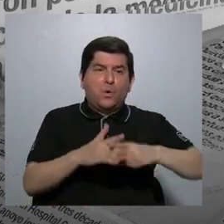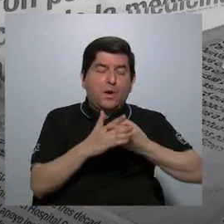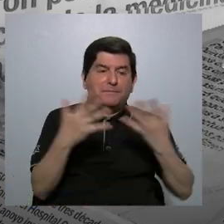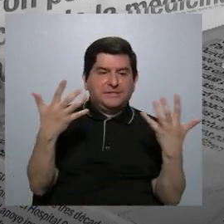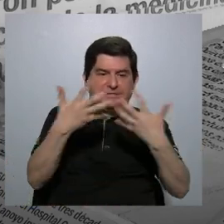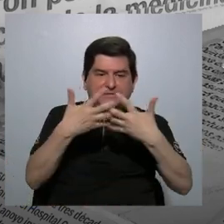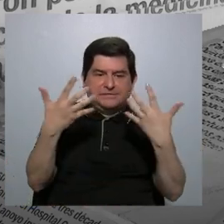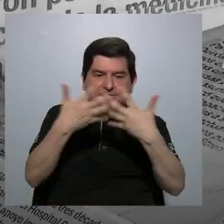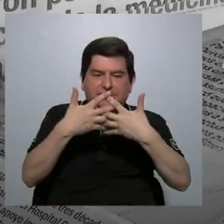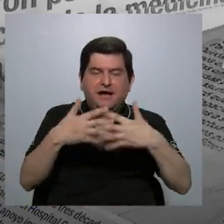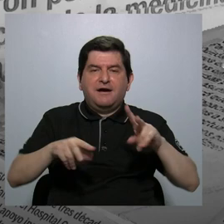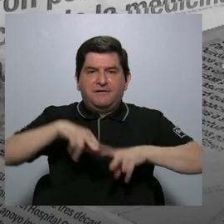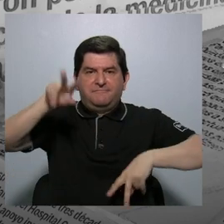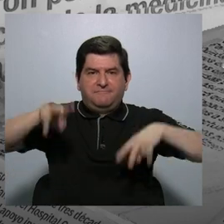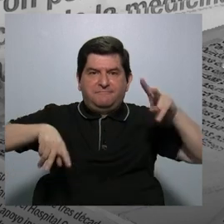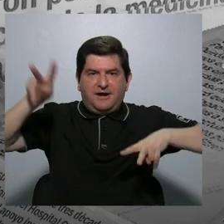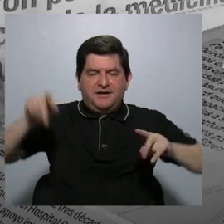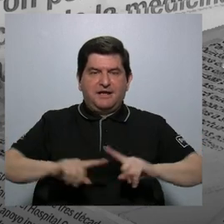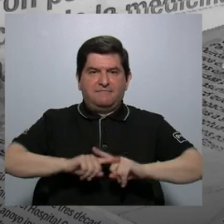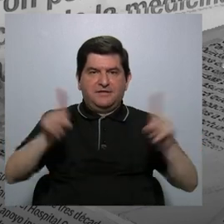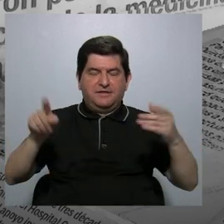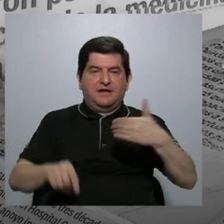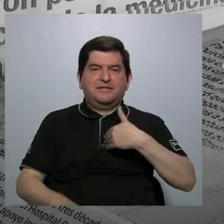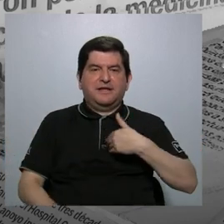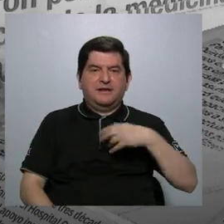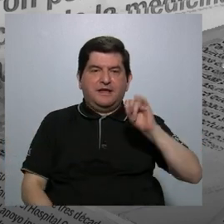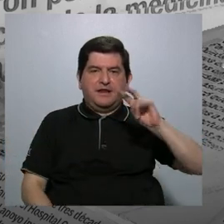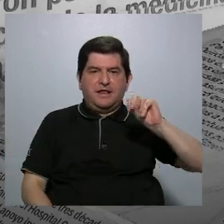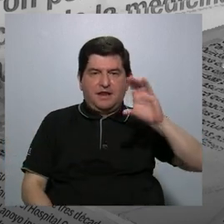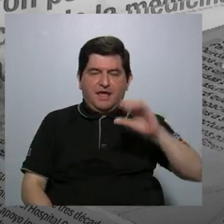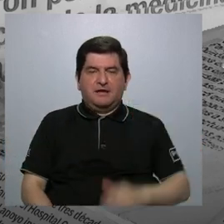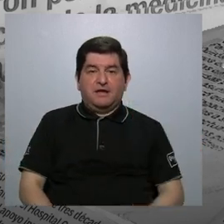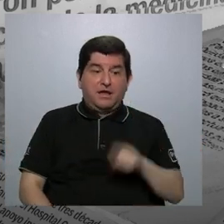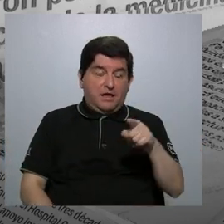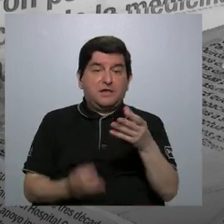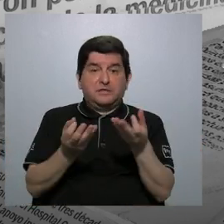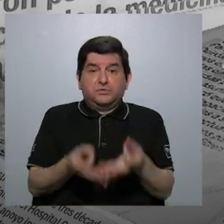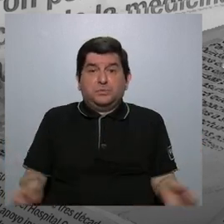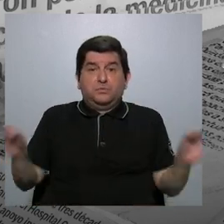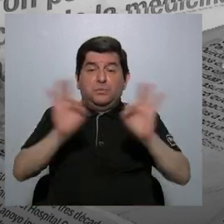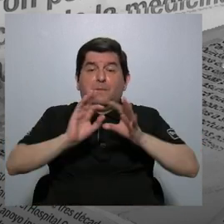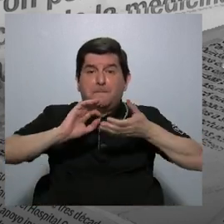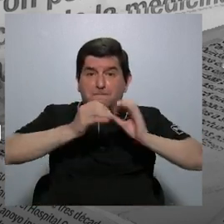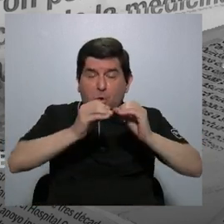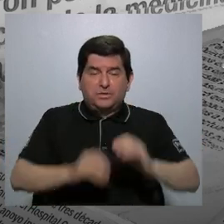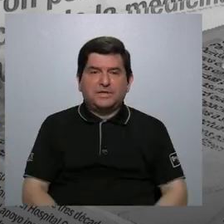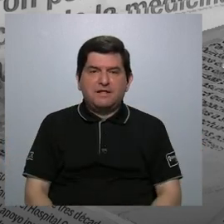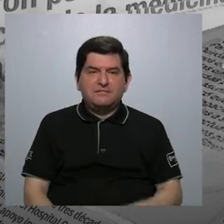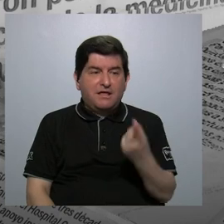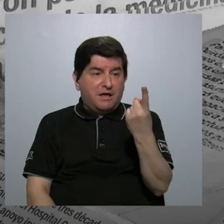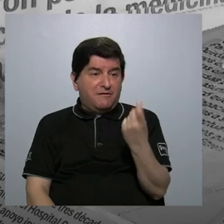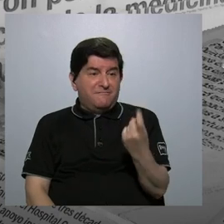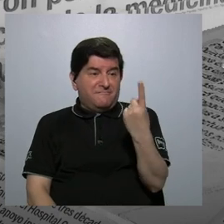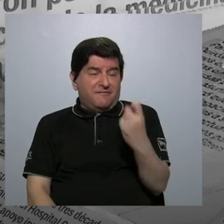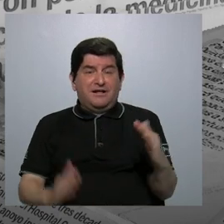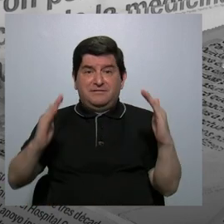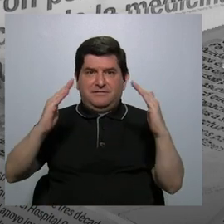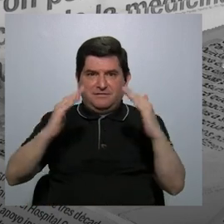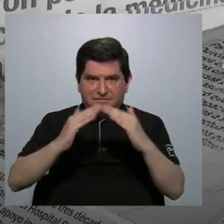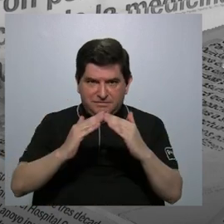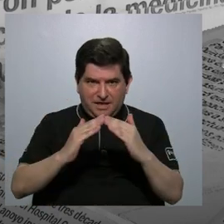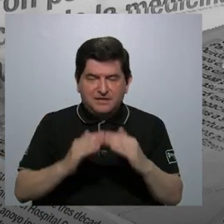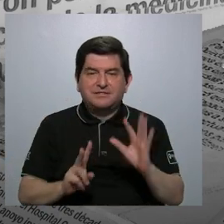combinar otras variables distintas a las que maneja el INEC. Y esto nos da como dato importante que tenemos un déficit